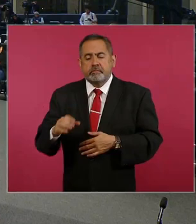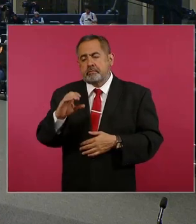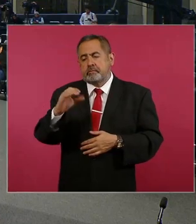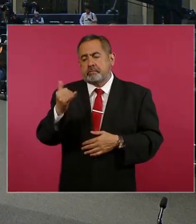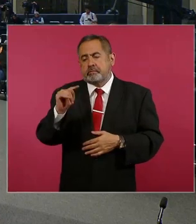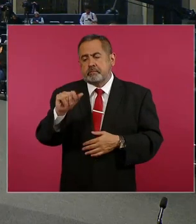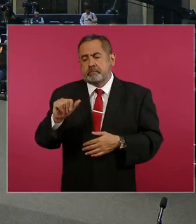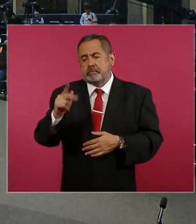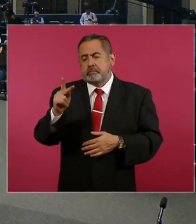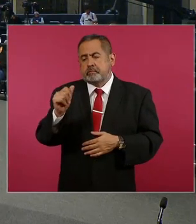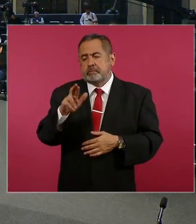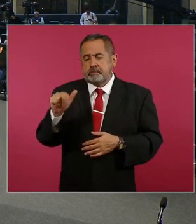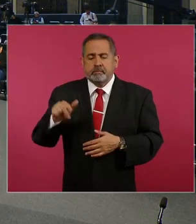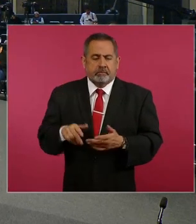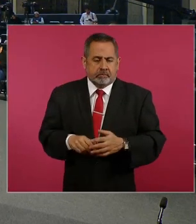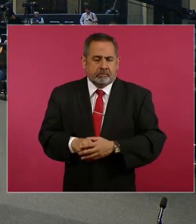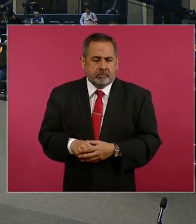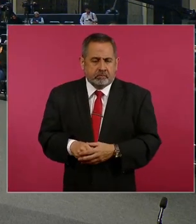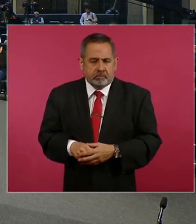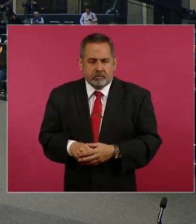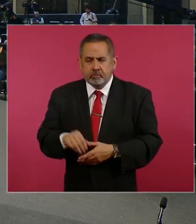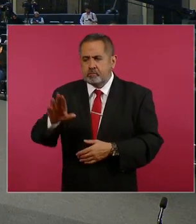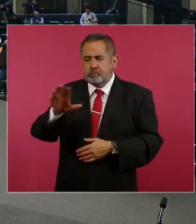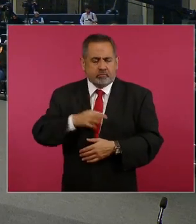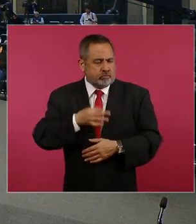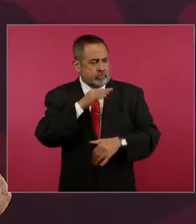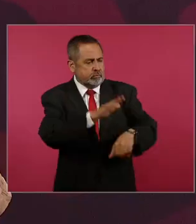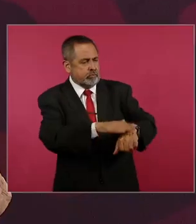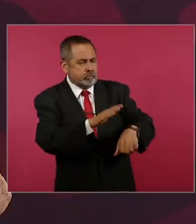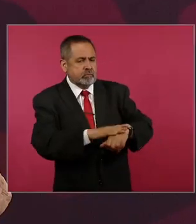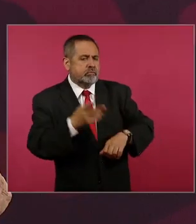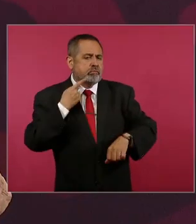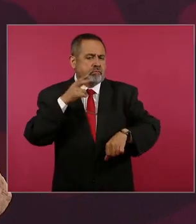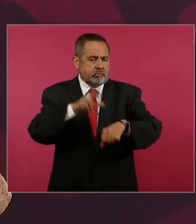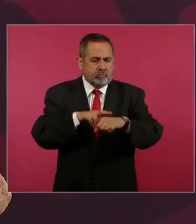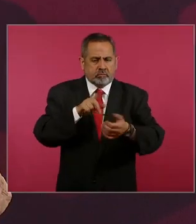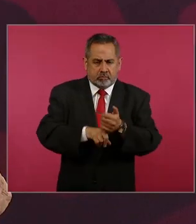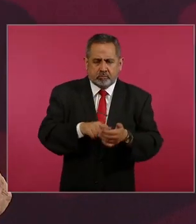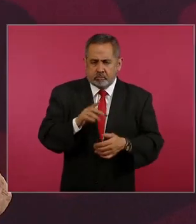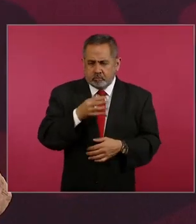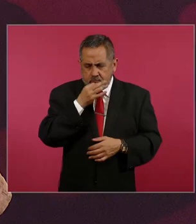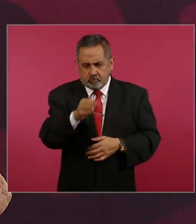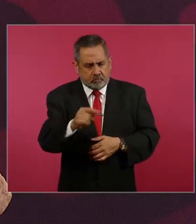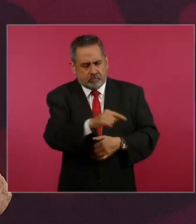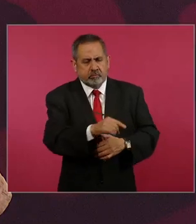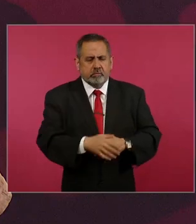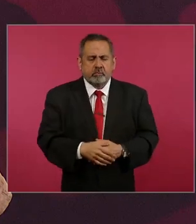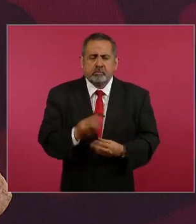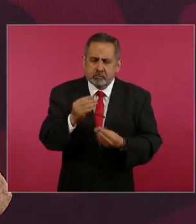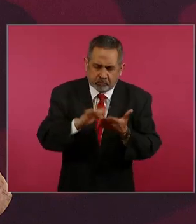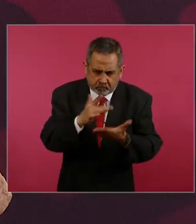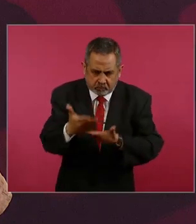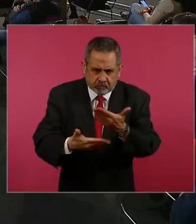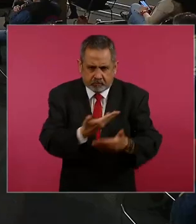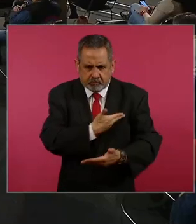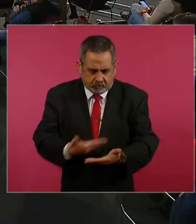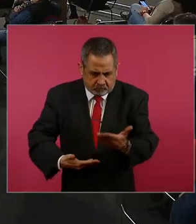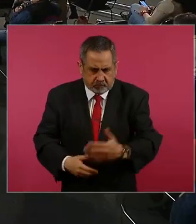García Parra, entonces realmente Se lo pedimos al procurador del consumidor. Ok, muchas gracias señor presidente.